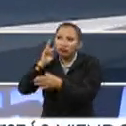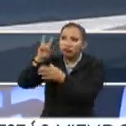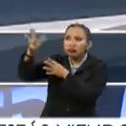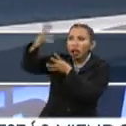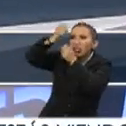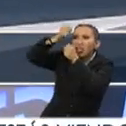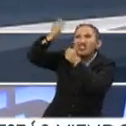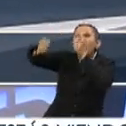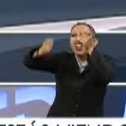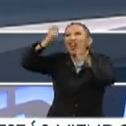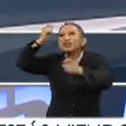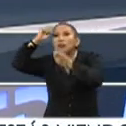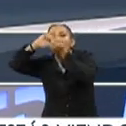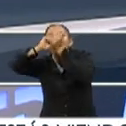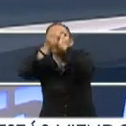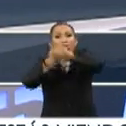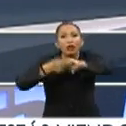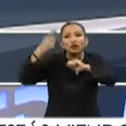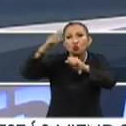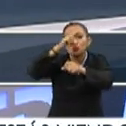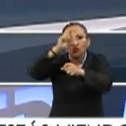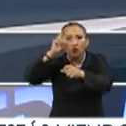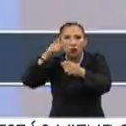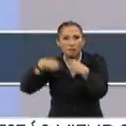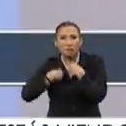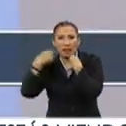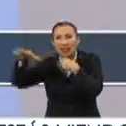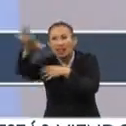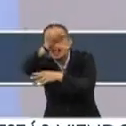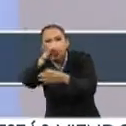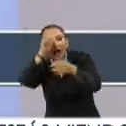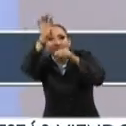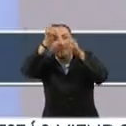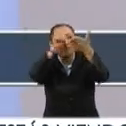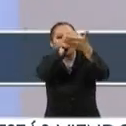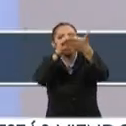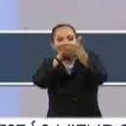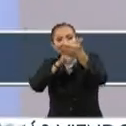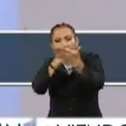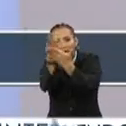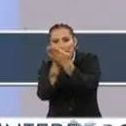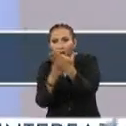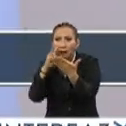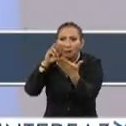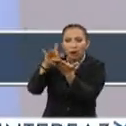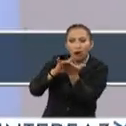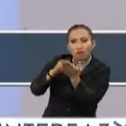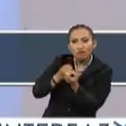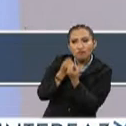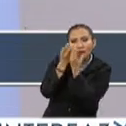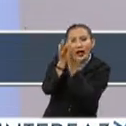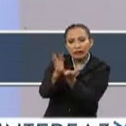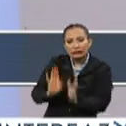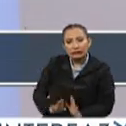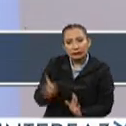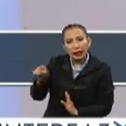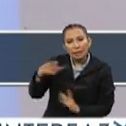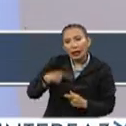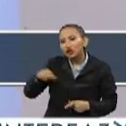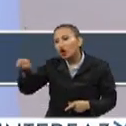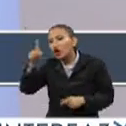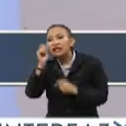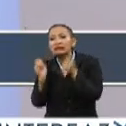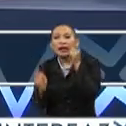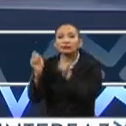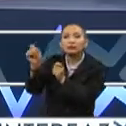realidad, en la manera en que ella configura su propia realidad y que empieza sobre todo a hacer observación de las expresiones y de los caracteres de los personajes